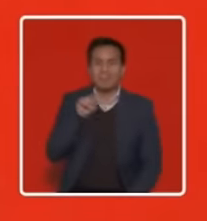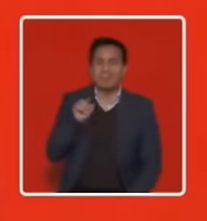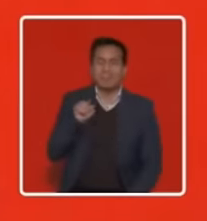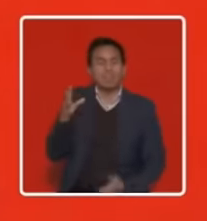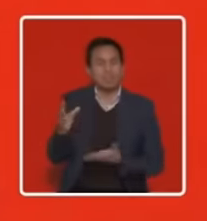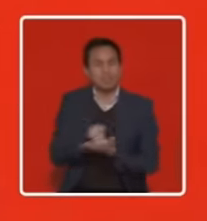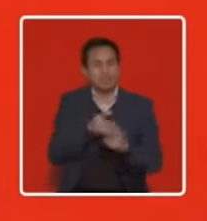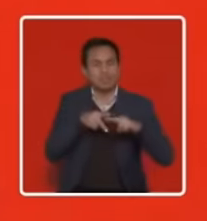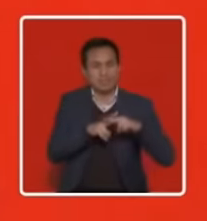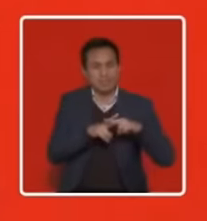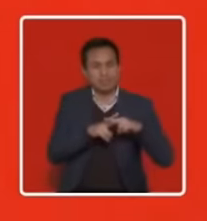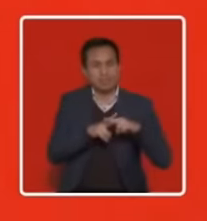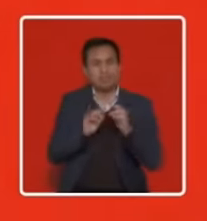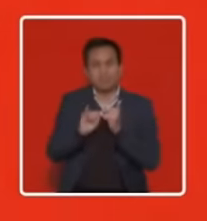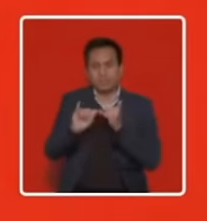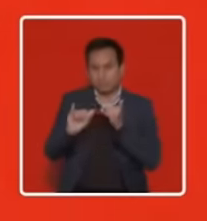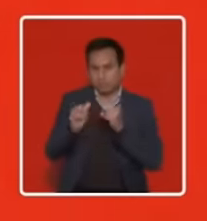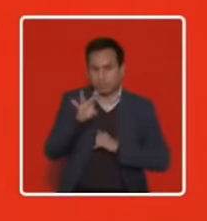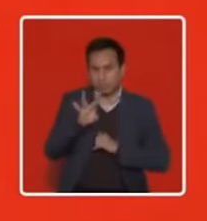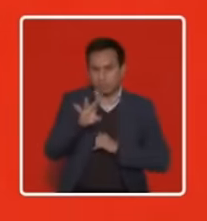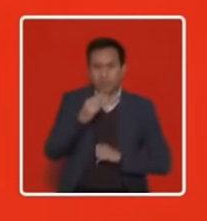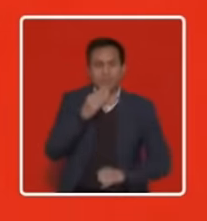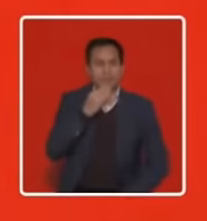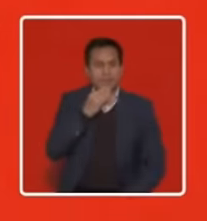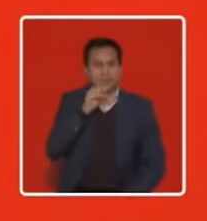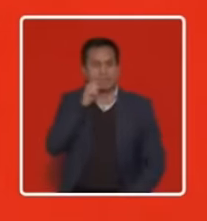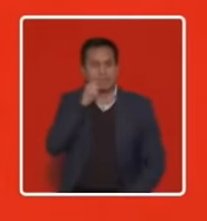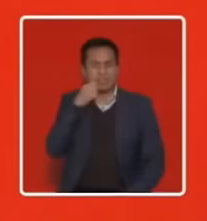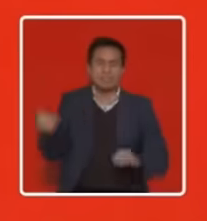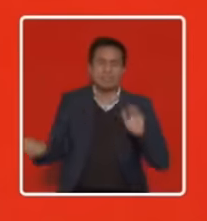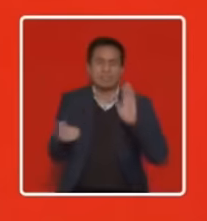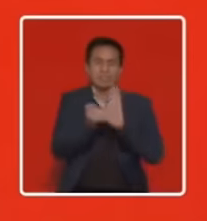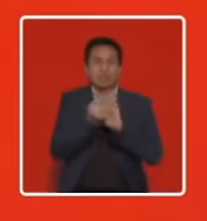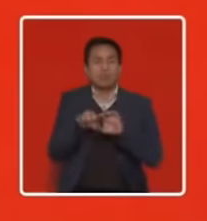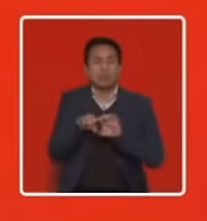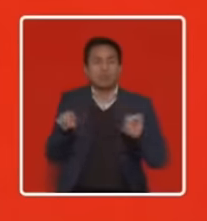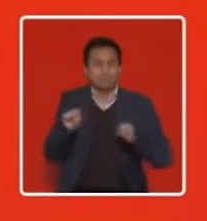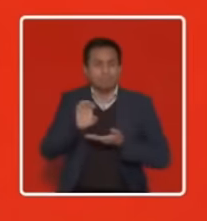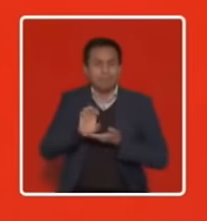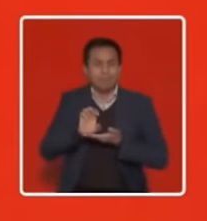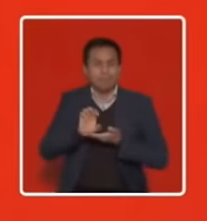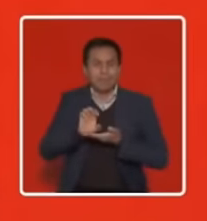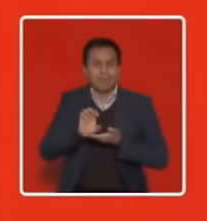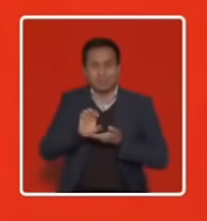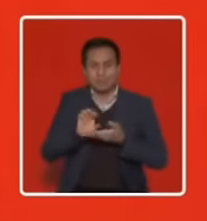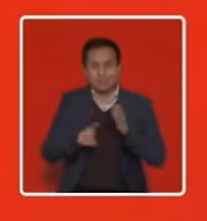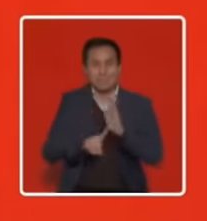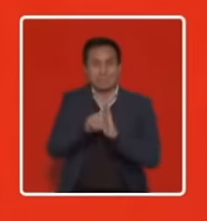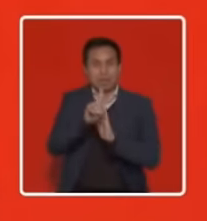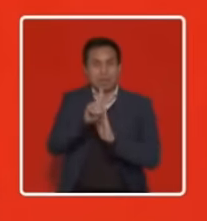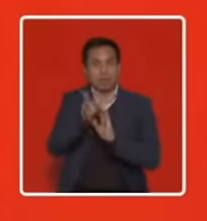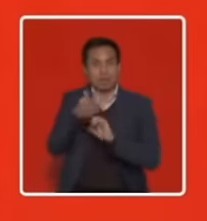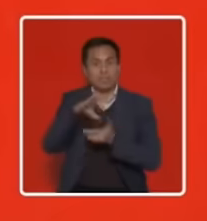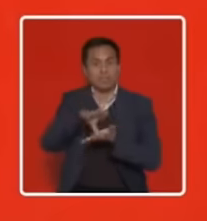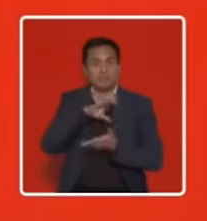un logro técnico e ingenieril, sino también un símbolo de compromiso del Estado con el desarrollo de